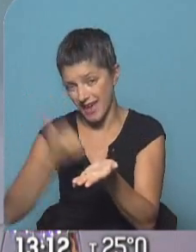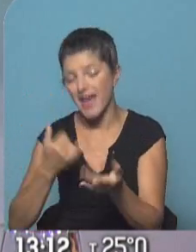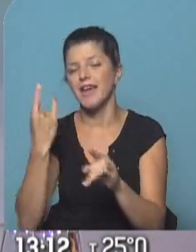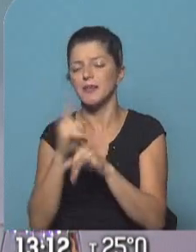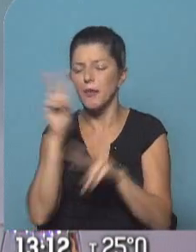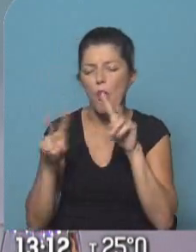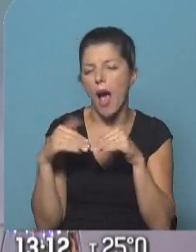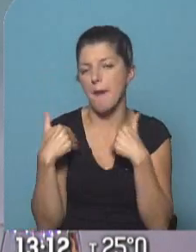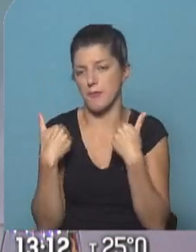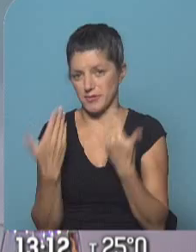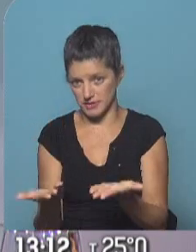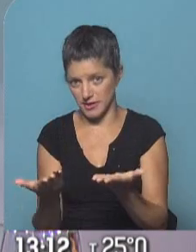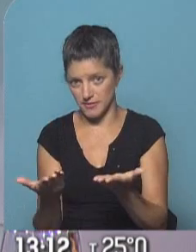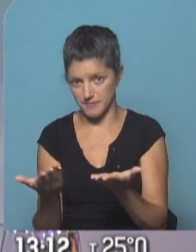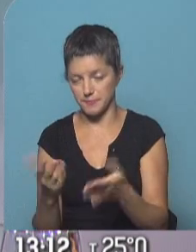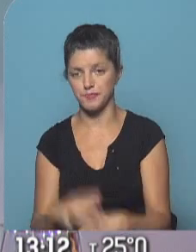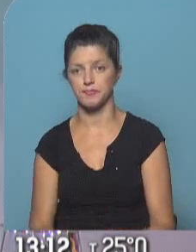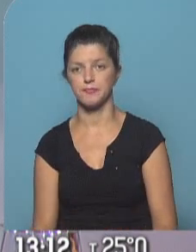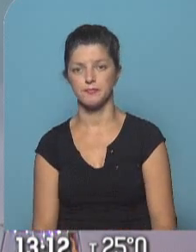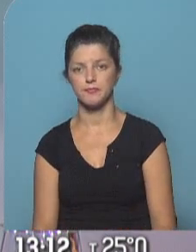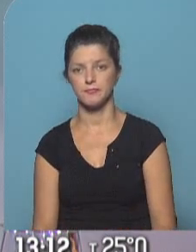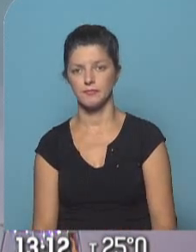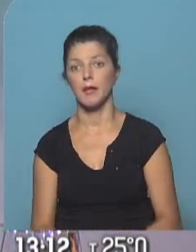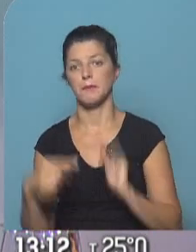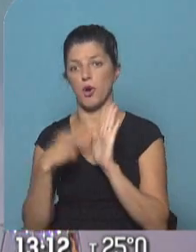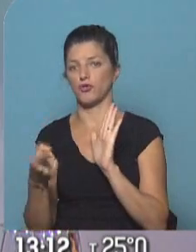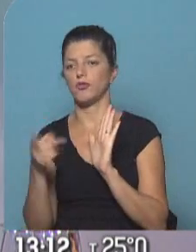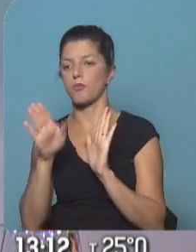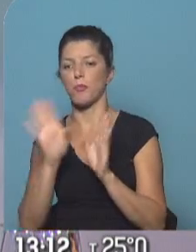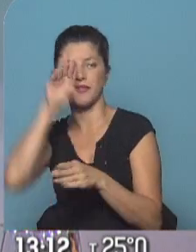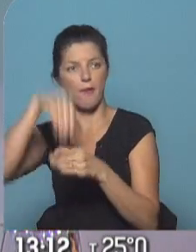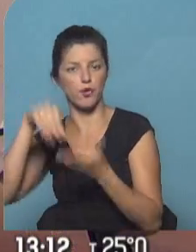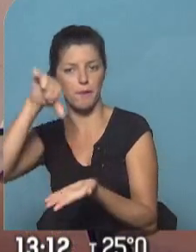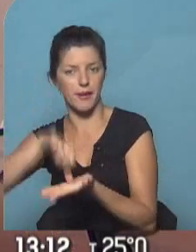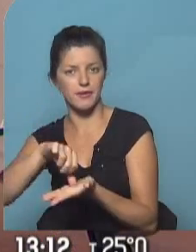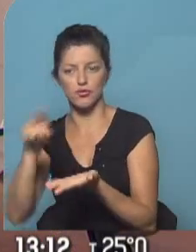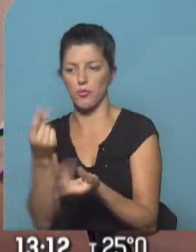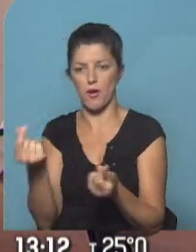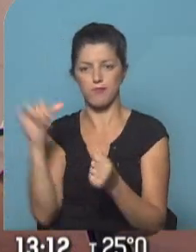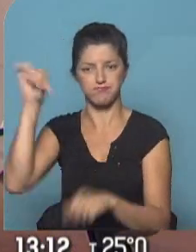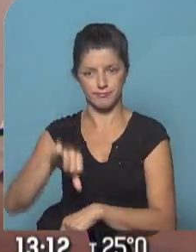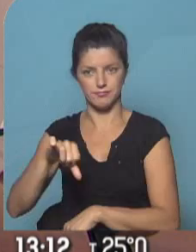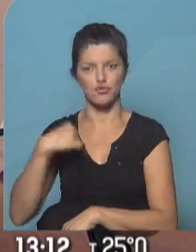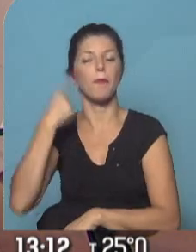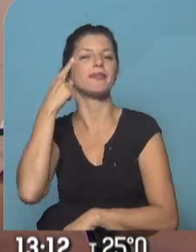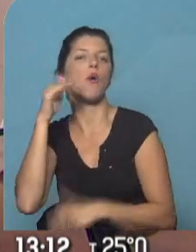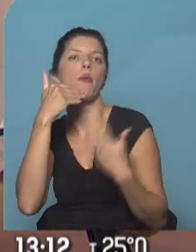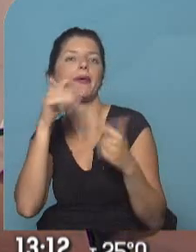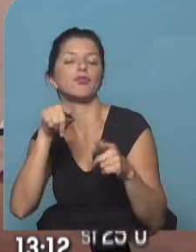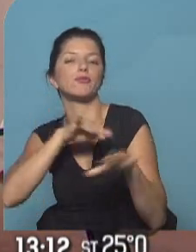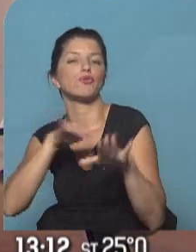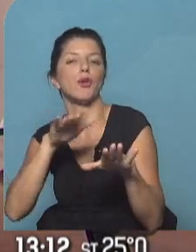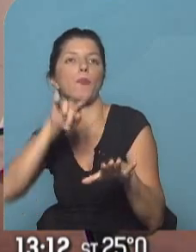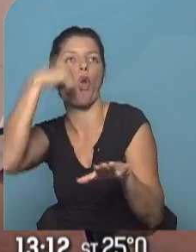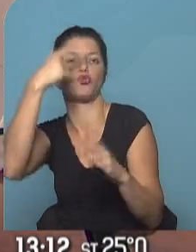oportunidad. Igual me parece que es como bajarle el precio a lo que pasa dentro de Irán. Otra cosa que yo quería aclarar con lo que me había dicho